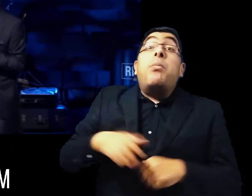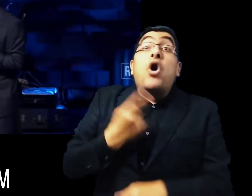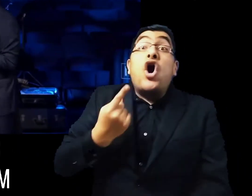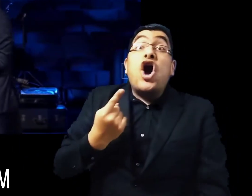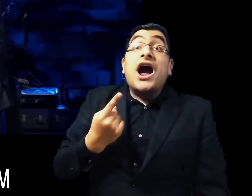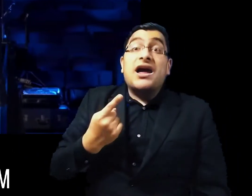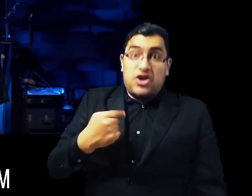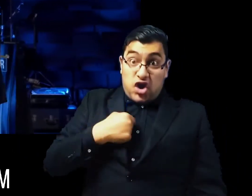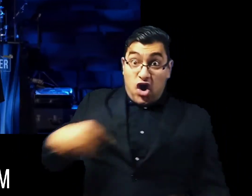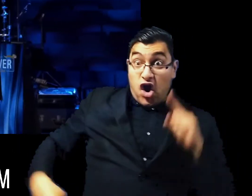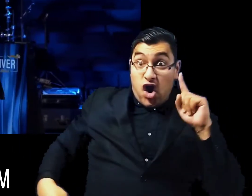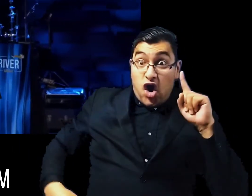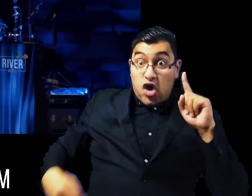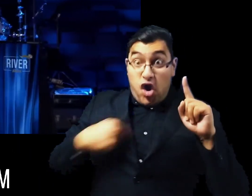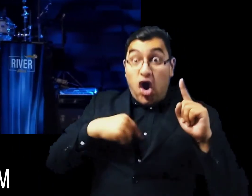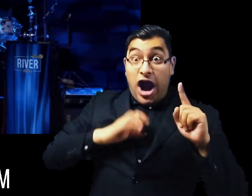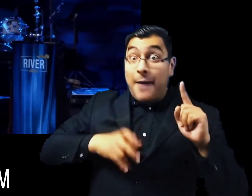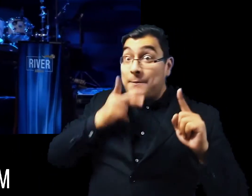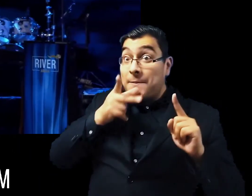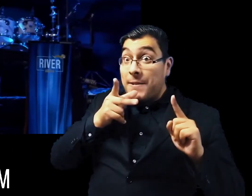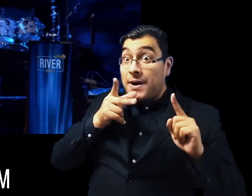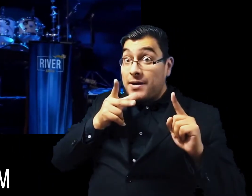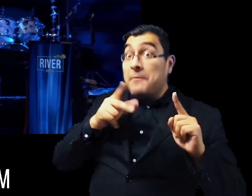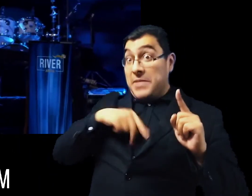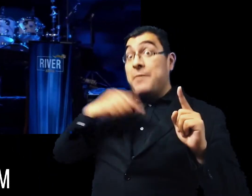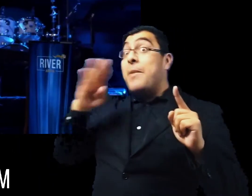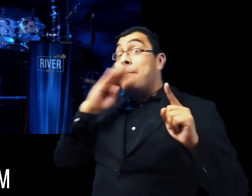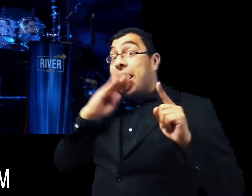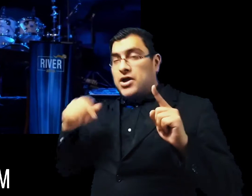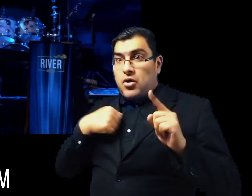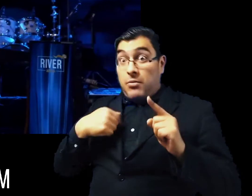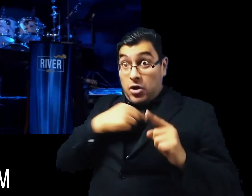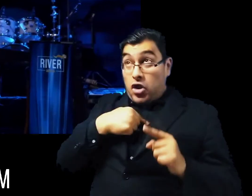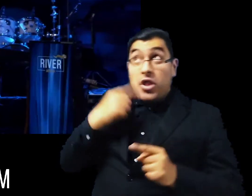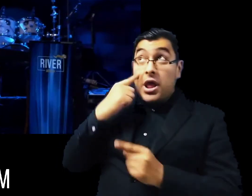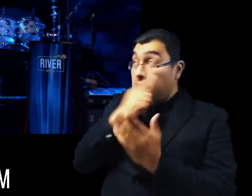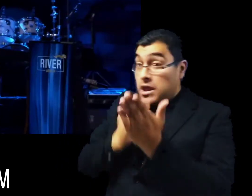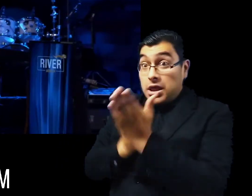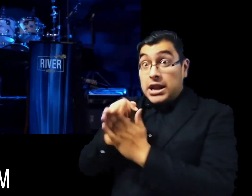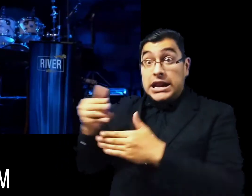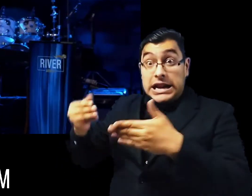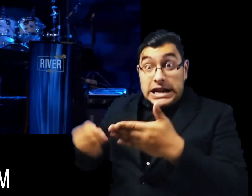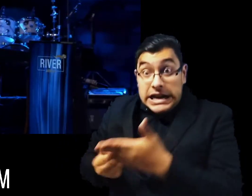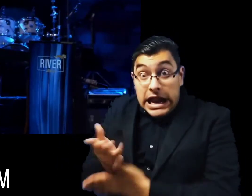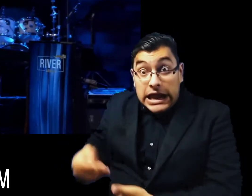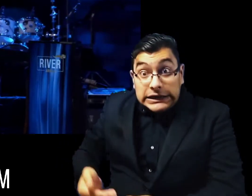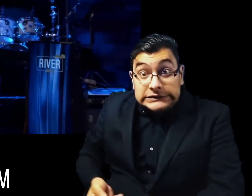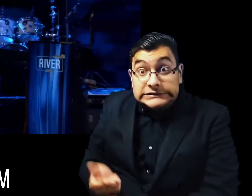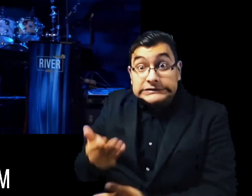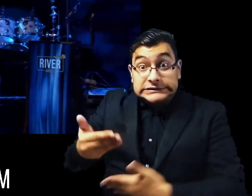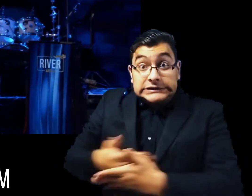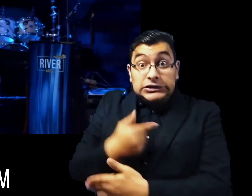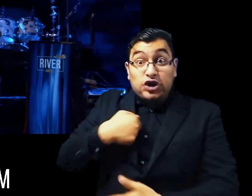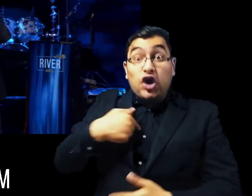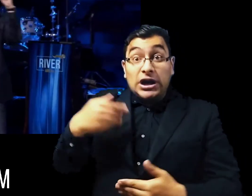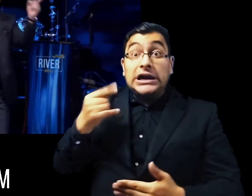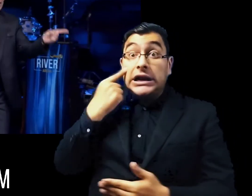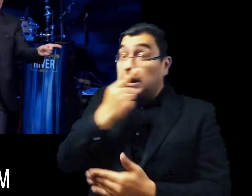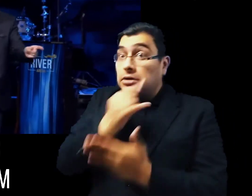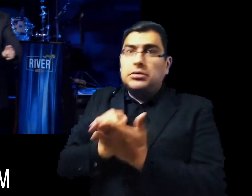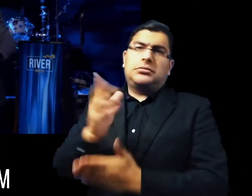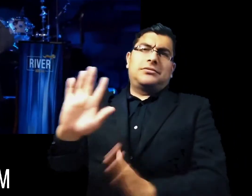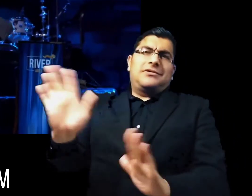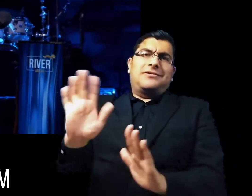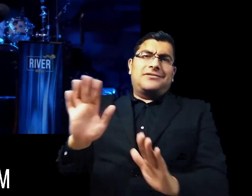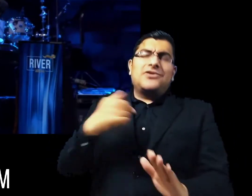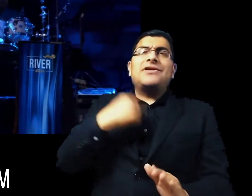era un bebé, yo no podía decidir nacer o no nacer. Pero aún así necesité que Dios me